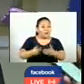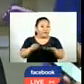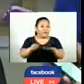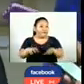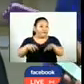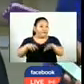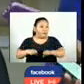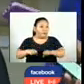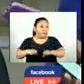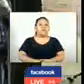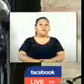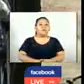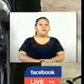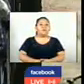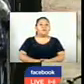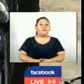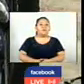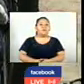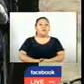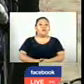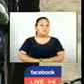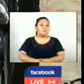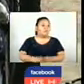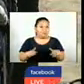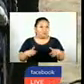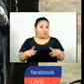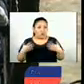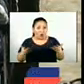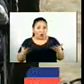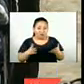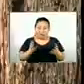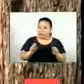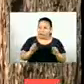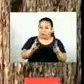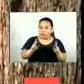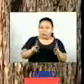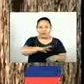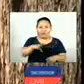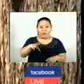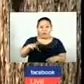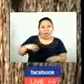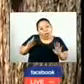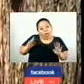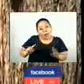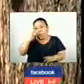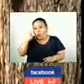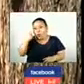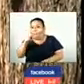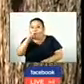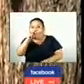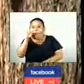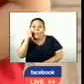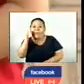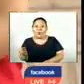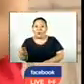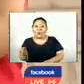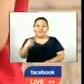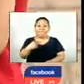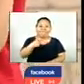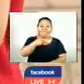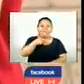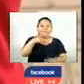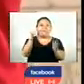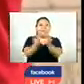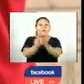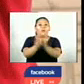última alternativa. Pero al no tener éxito con esta opción, tratan de buscarles nuevos padres, pero se encuentran con otro